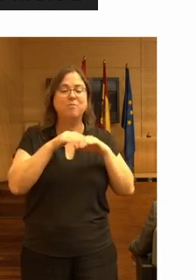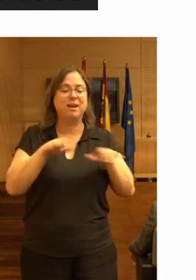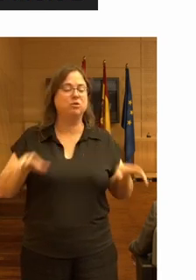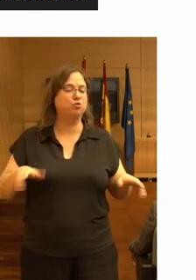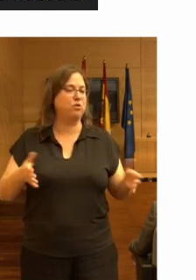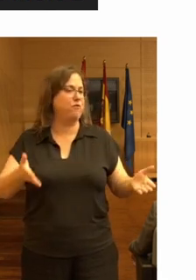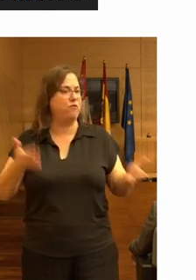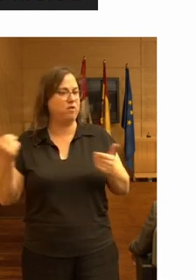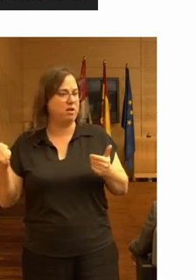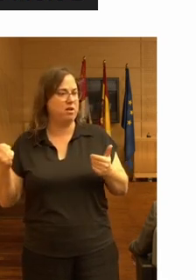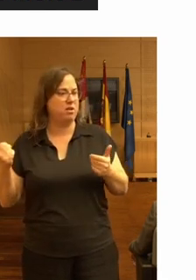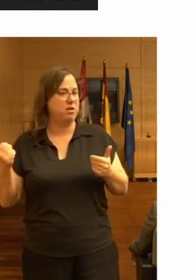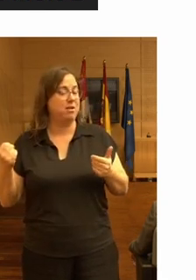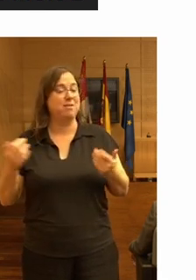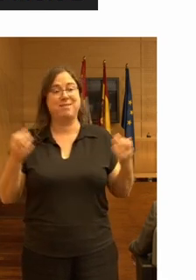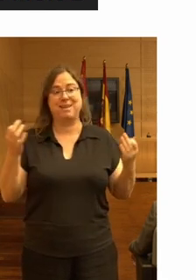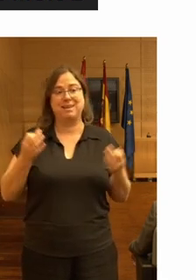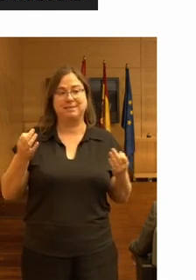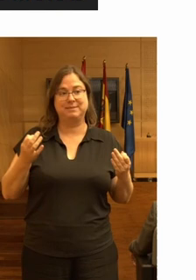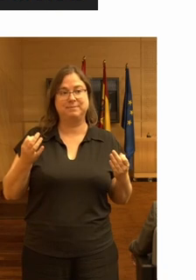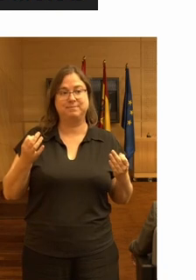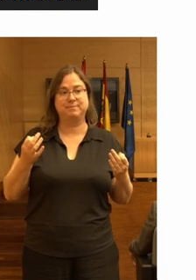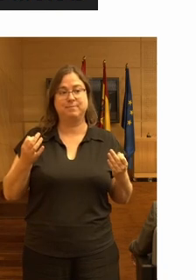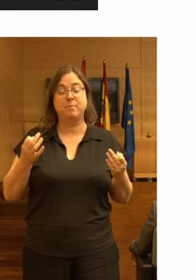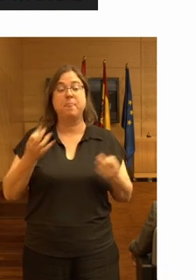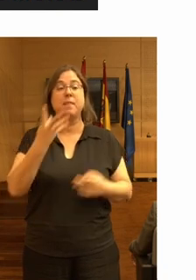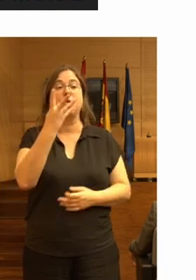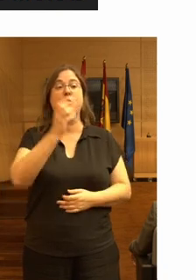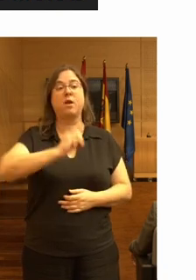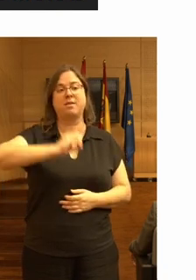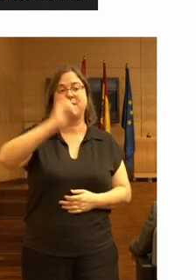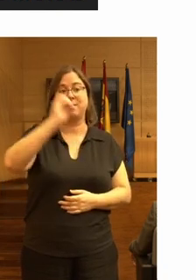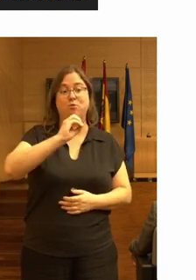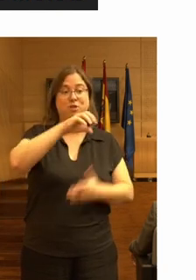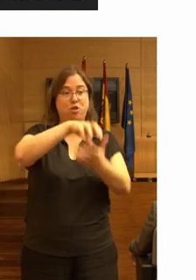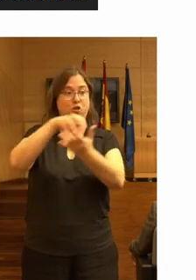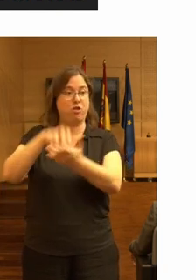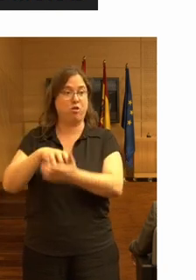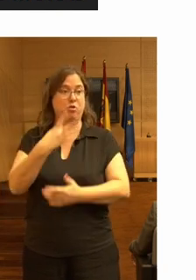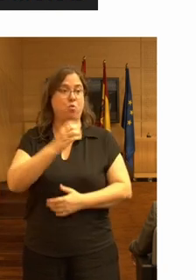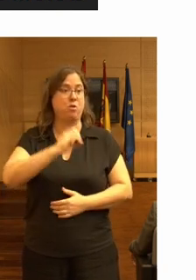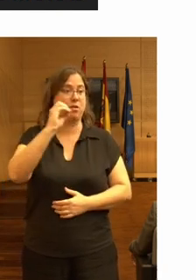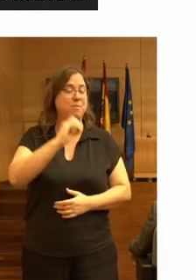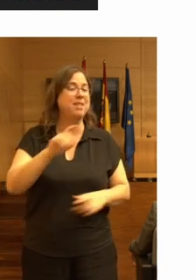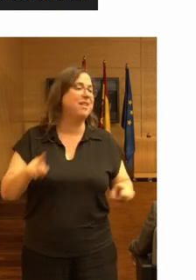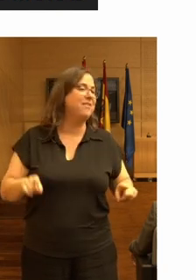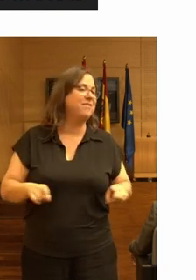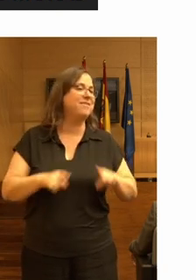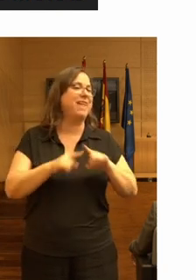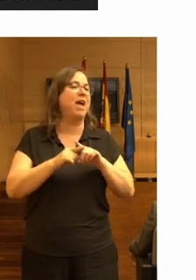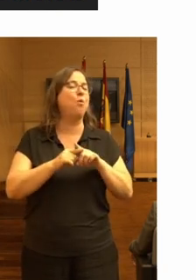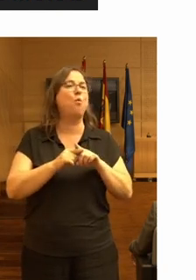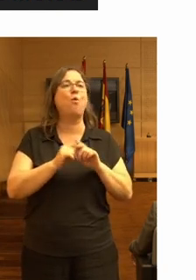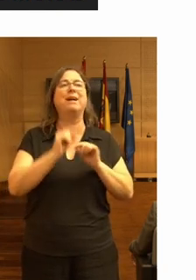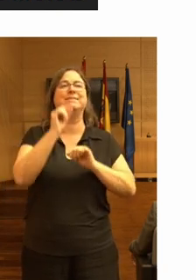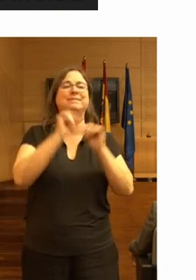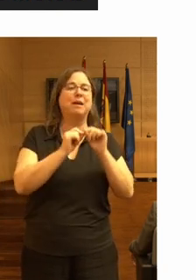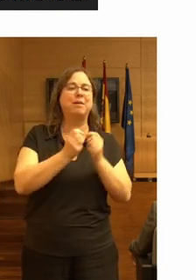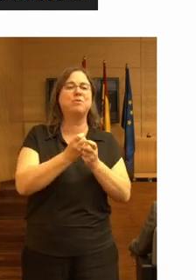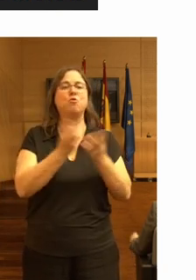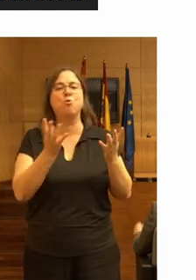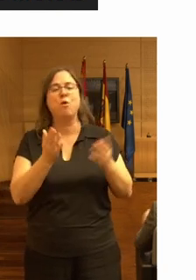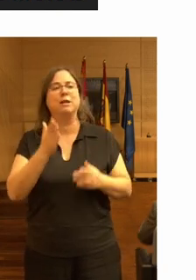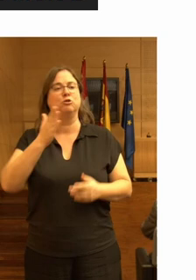sujeciones. Es que un 40% de los centros, independientemente del tamaño, independientemente de